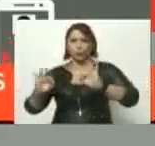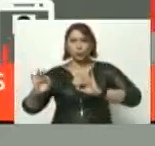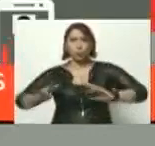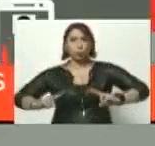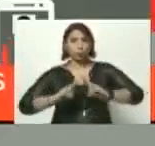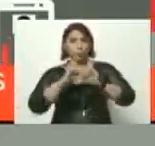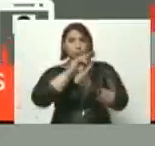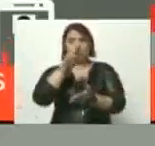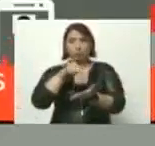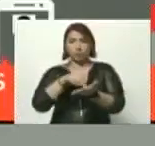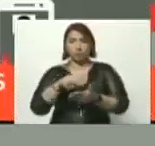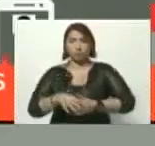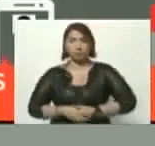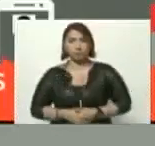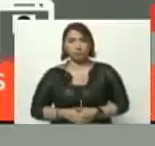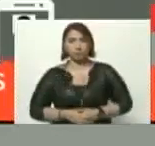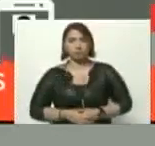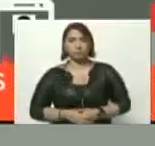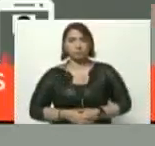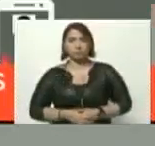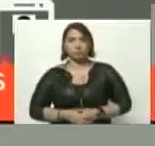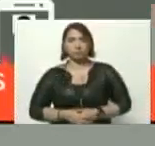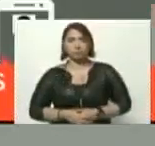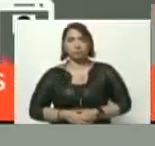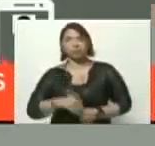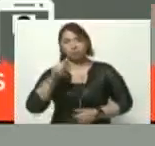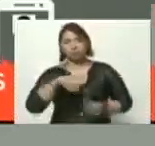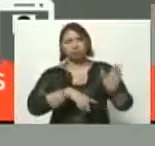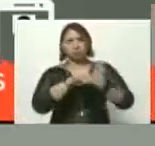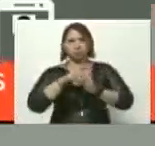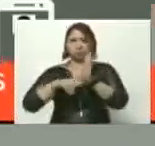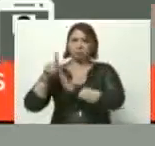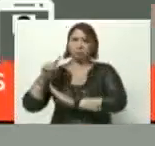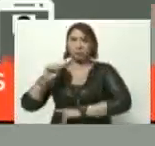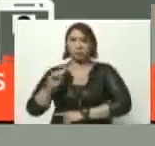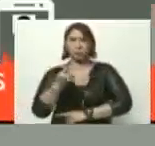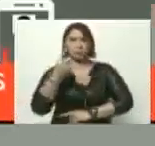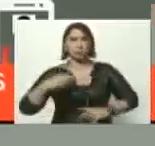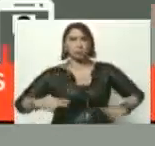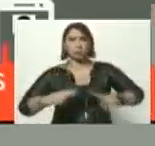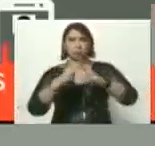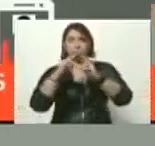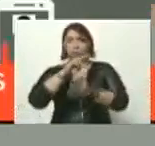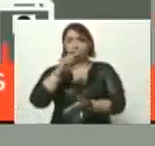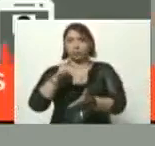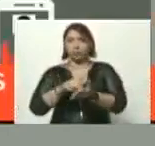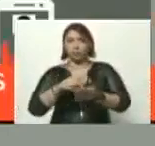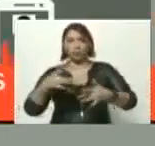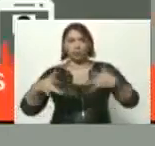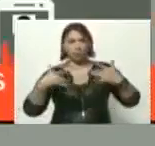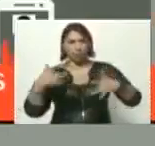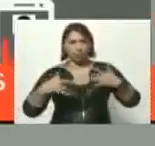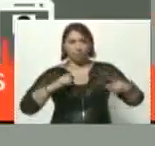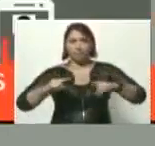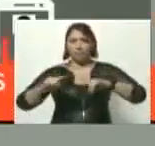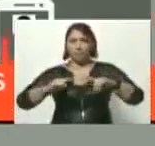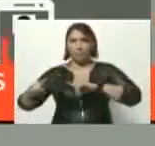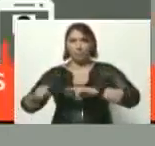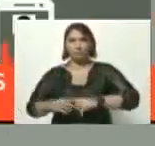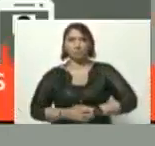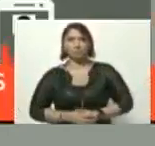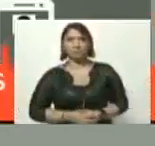nacional y en el desarrollo de este primer encuentro nacional de activistas.